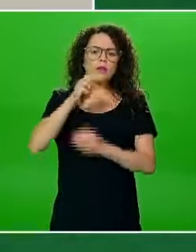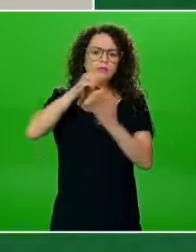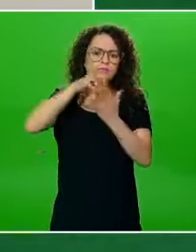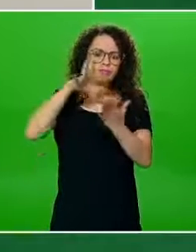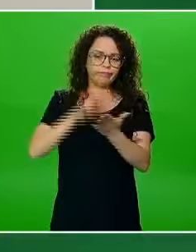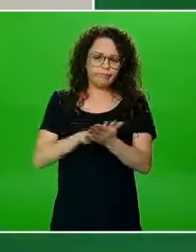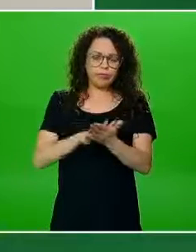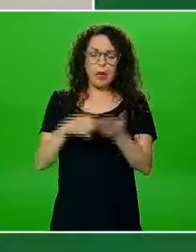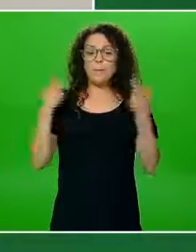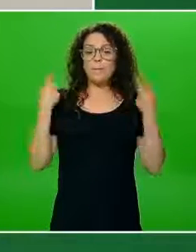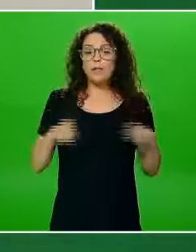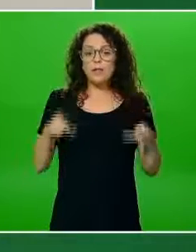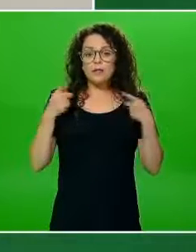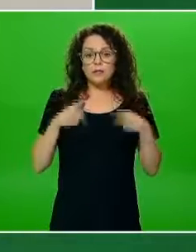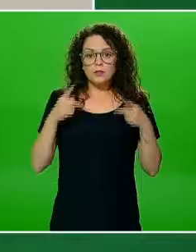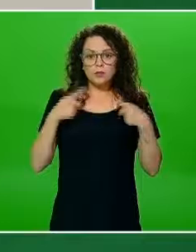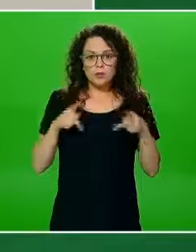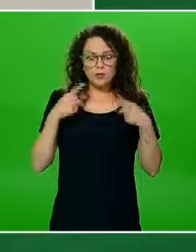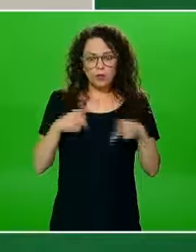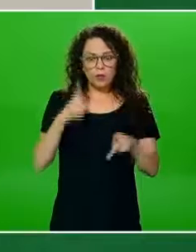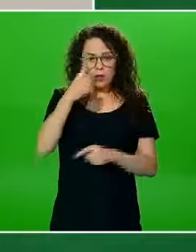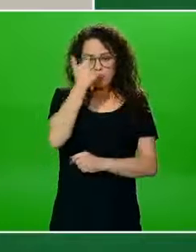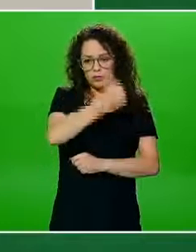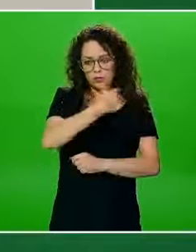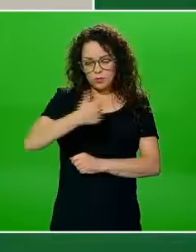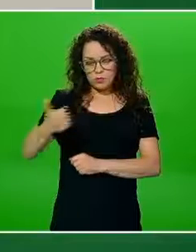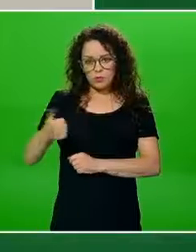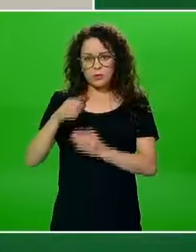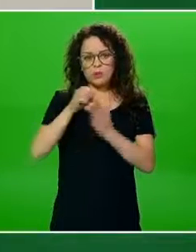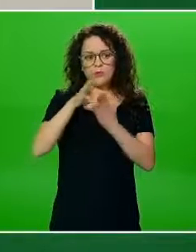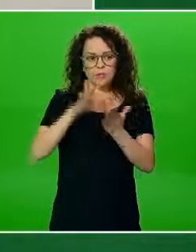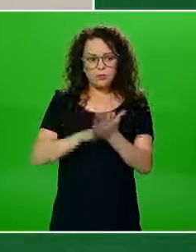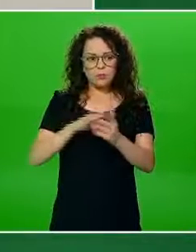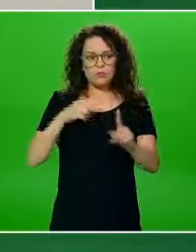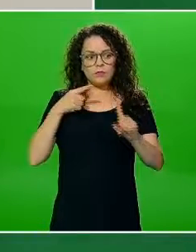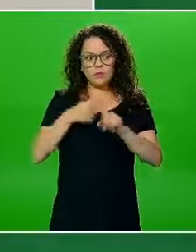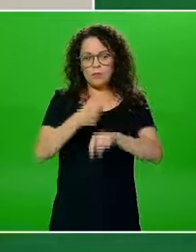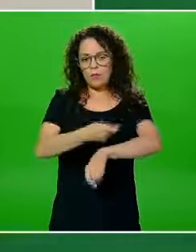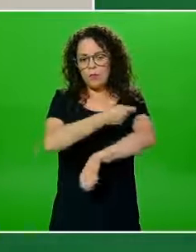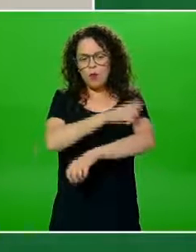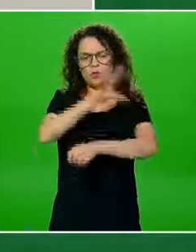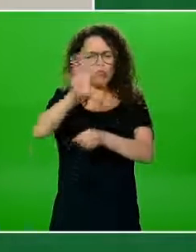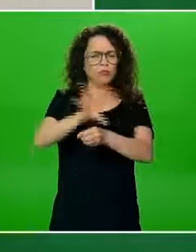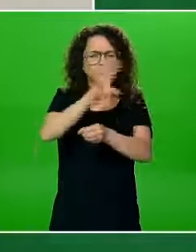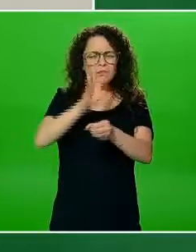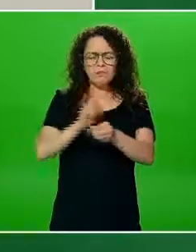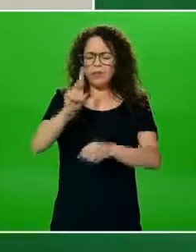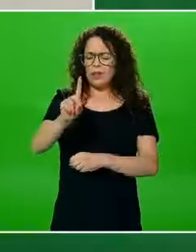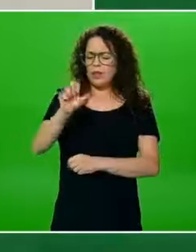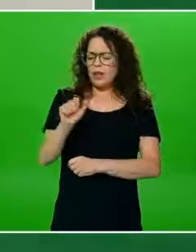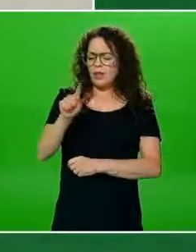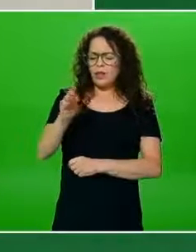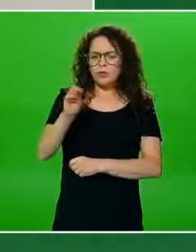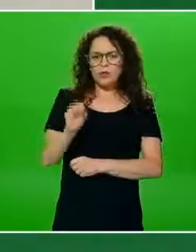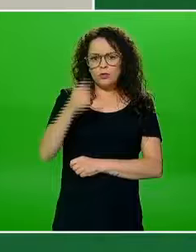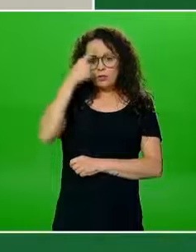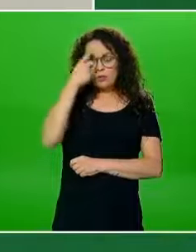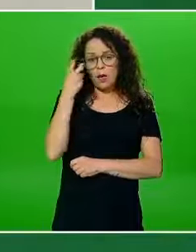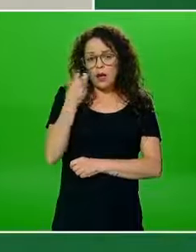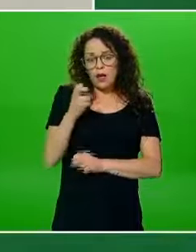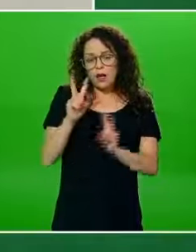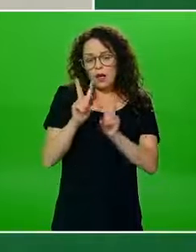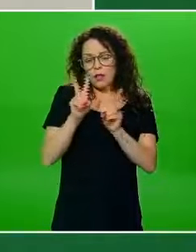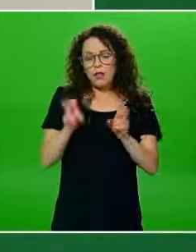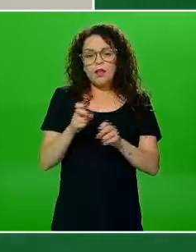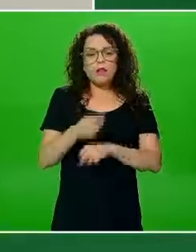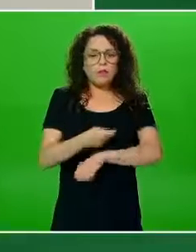las personas, el registro de la aplicación de la vacuna y todos los datos que en su momento lleva la vacuna,